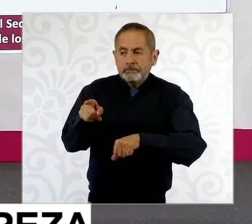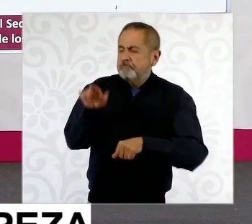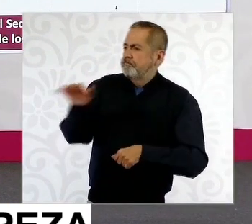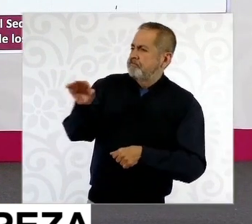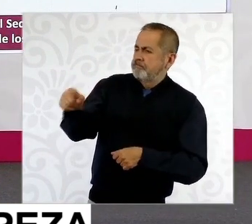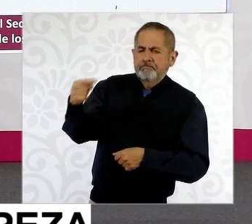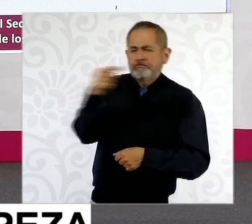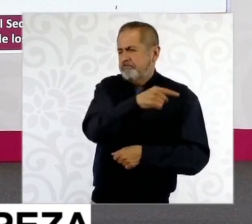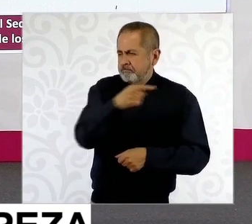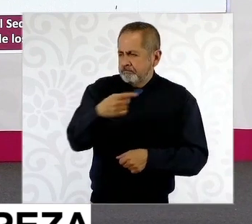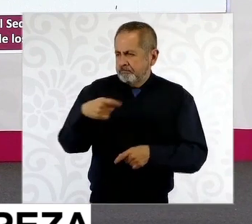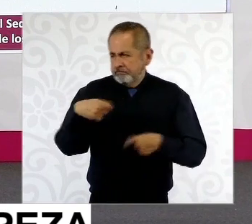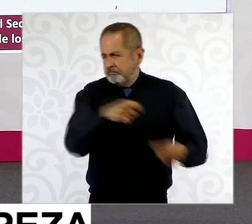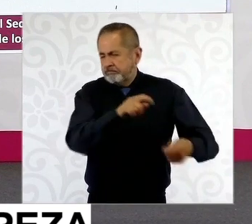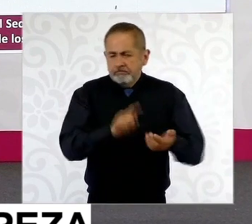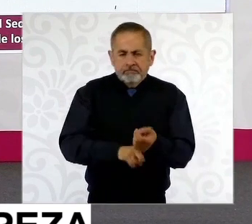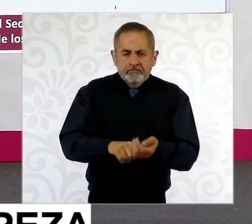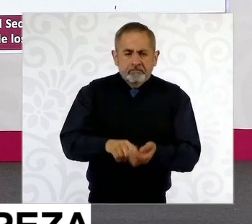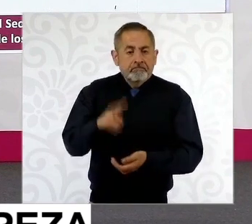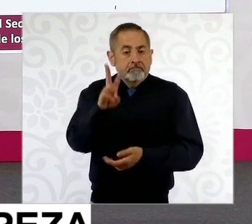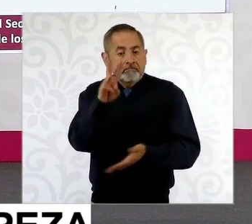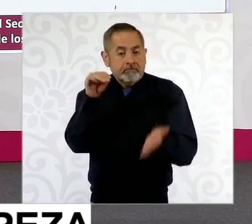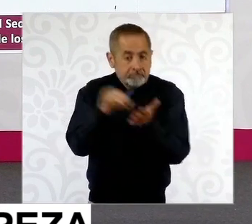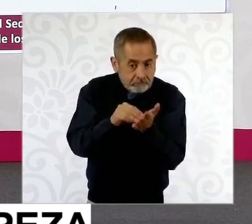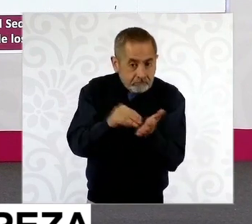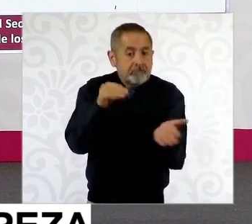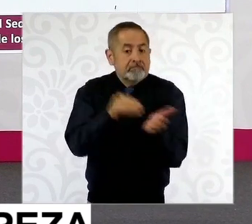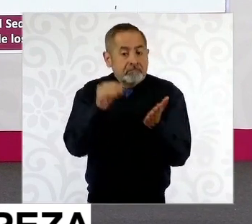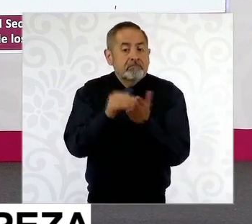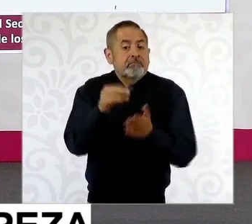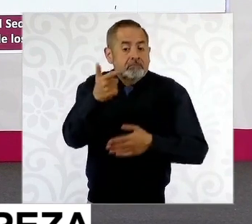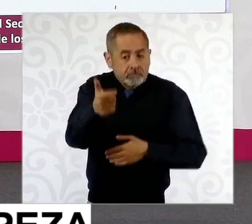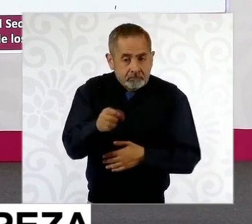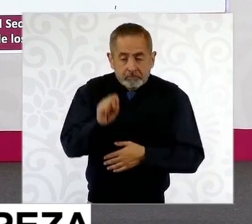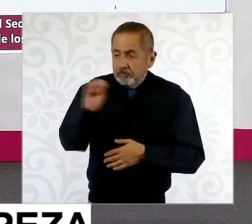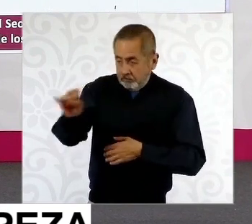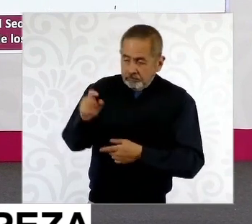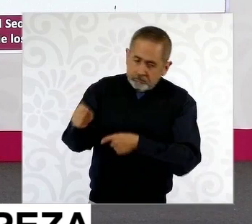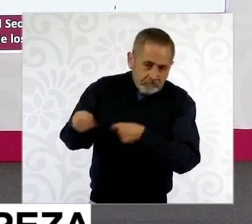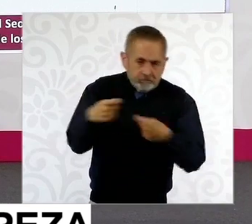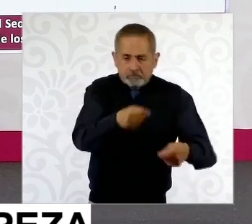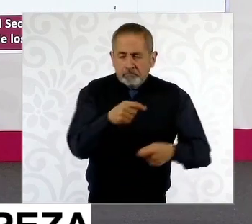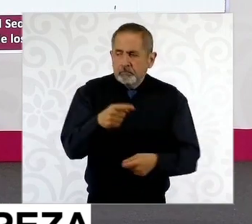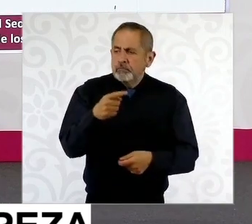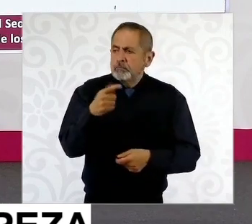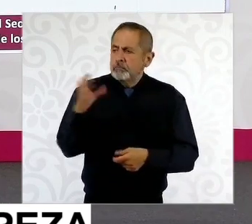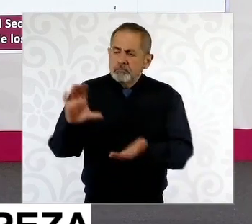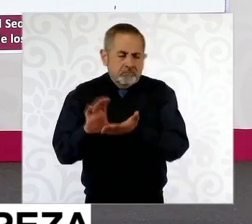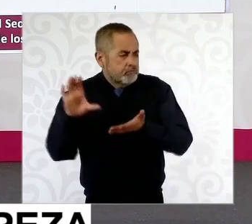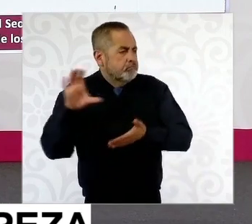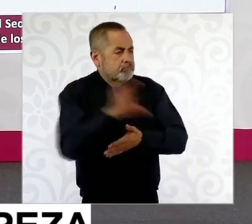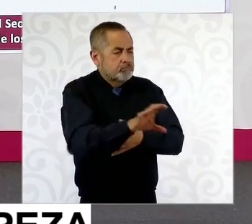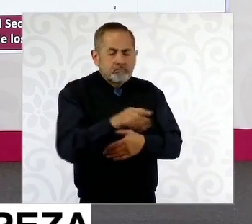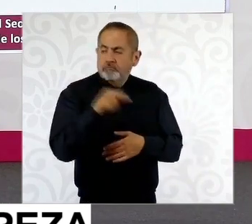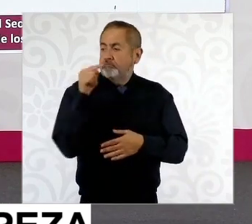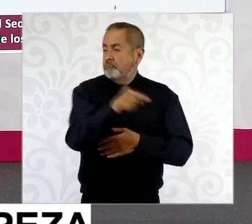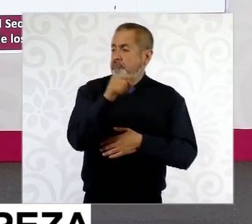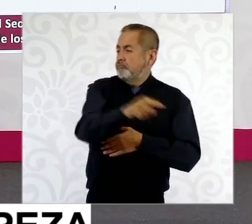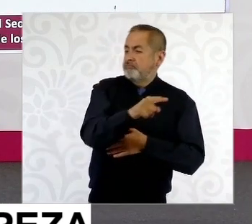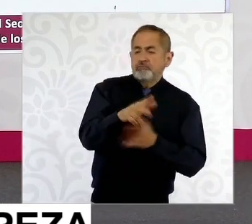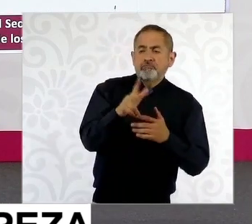bolsa de 3,000 millones de pesos para construir 8,800 viviendas